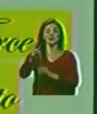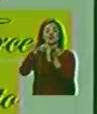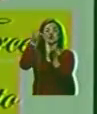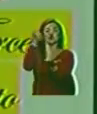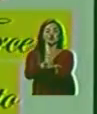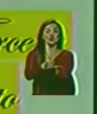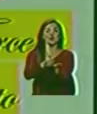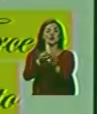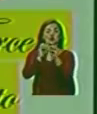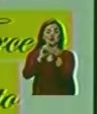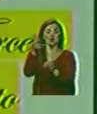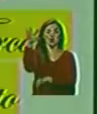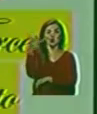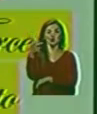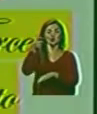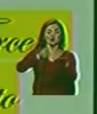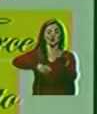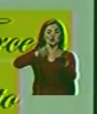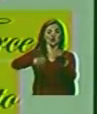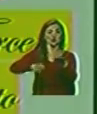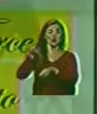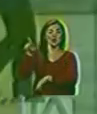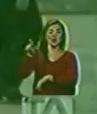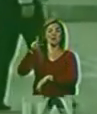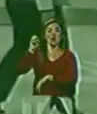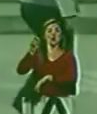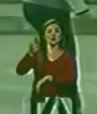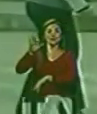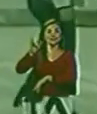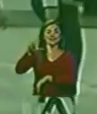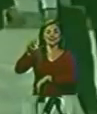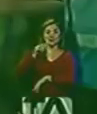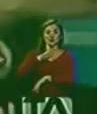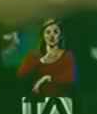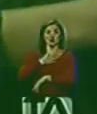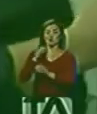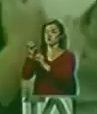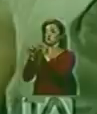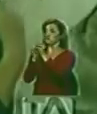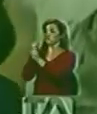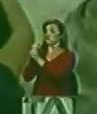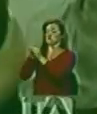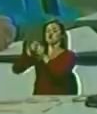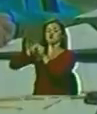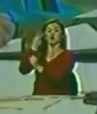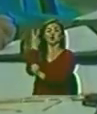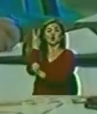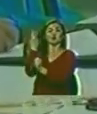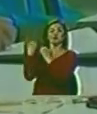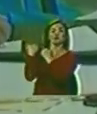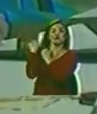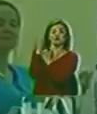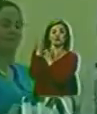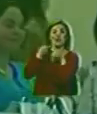tercera del cantón quitó la doctora maria portilla bastidas declara que trabajó en el despacho de maría alejandra vicuña con dos cargos distintos